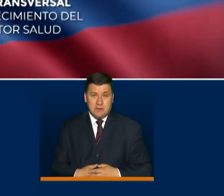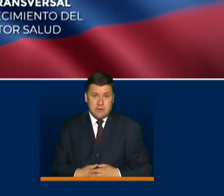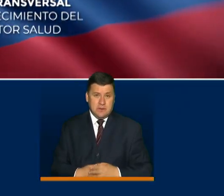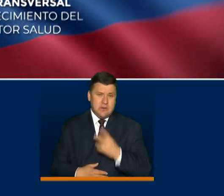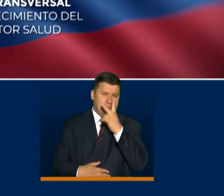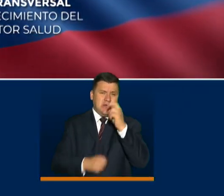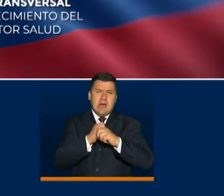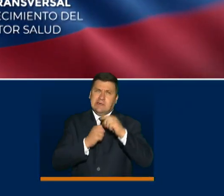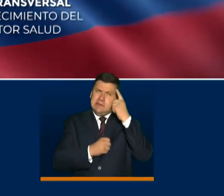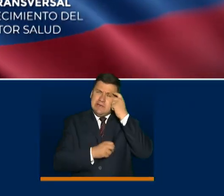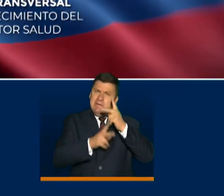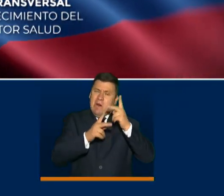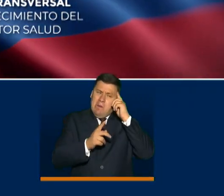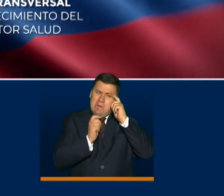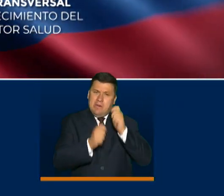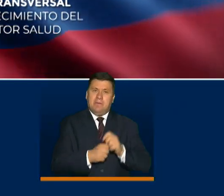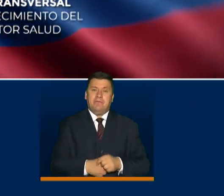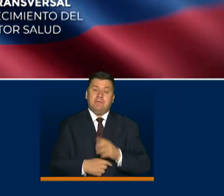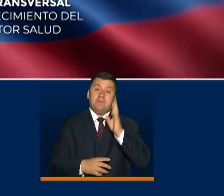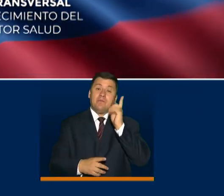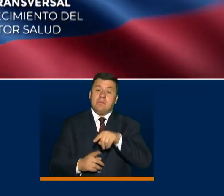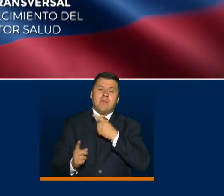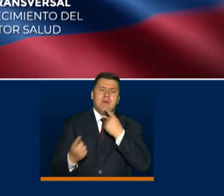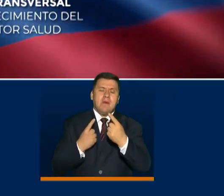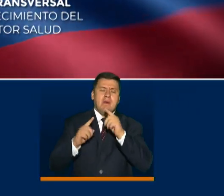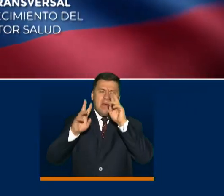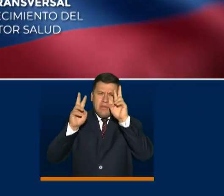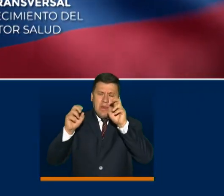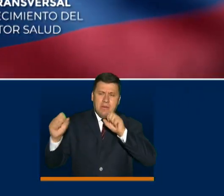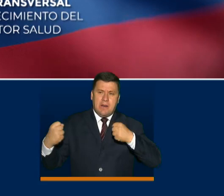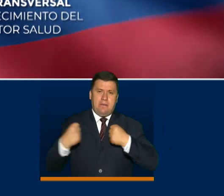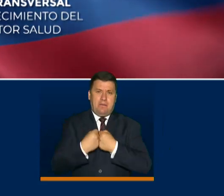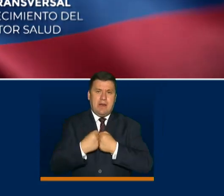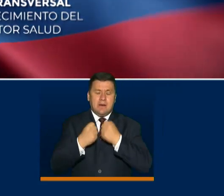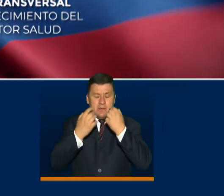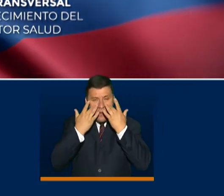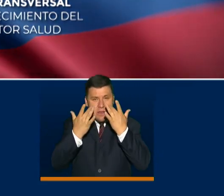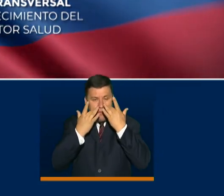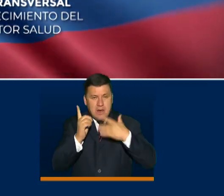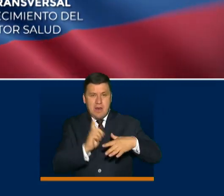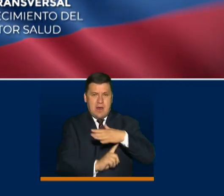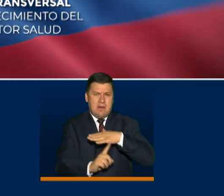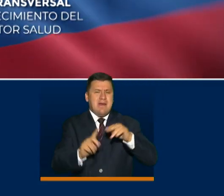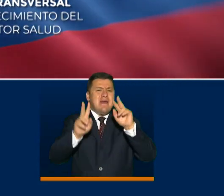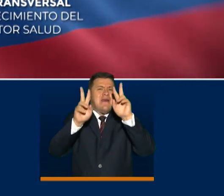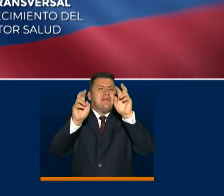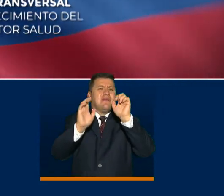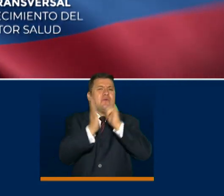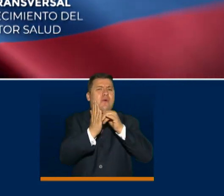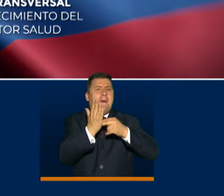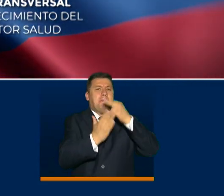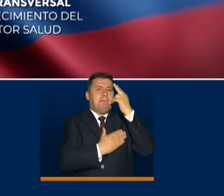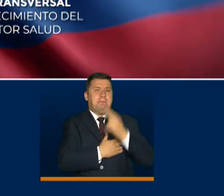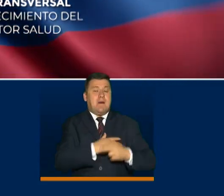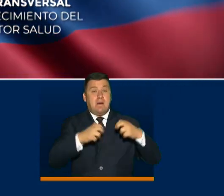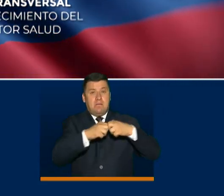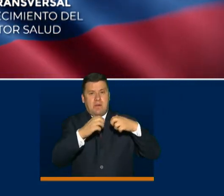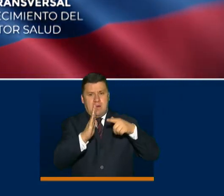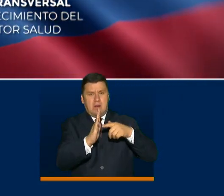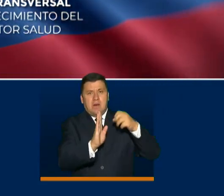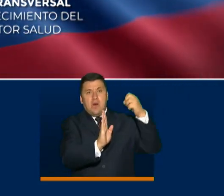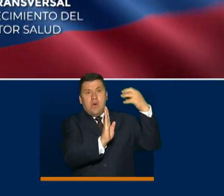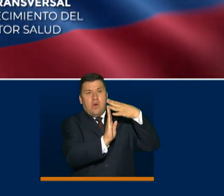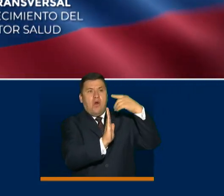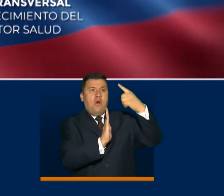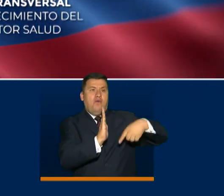el video, hemos hablado del Pacto por el Crecimiento Más Limpio. Ahí estamos hablando de proyectos de energía